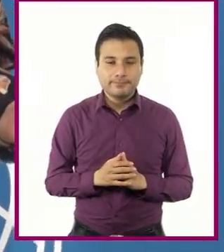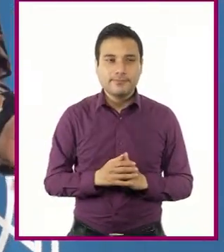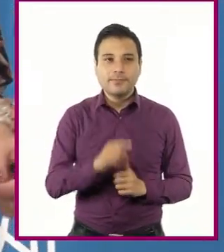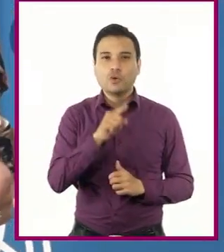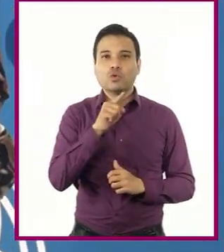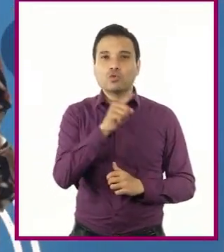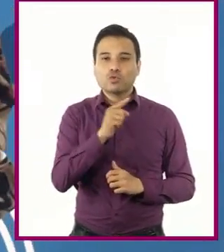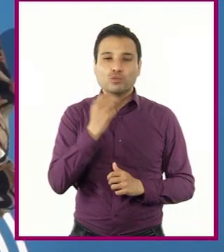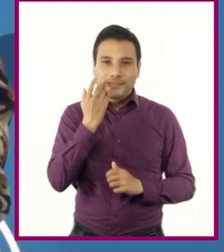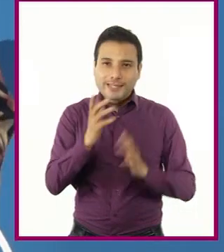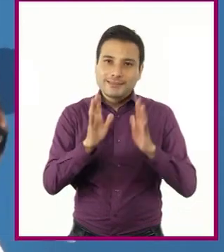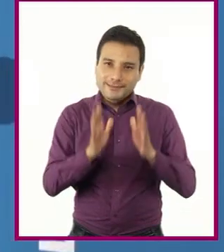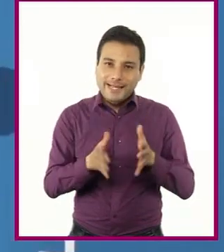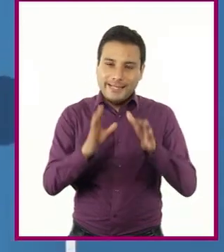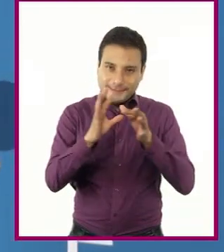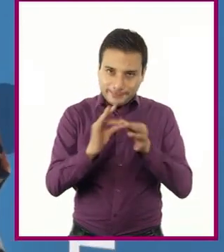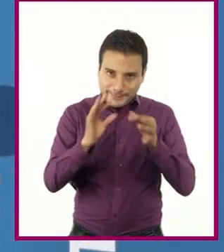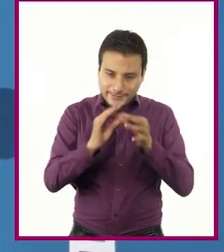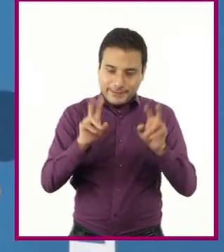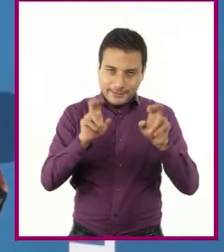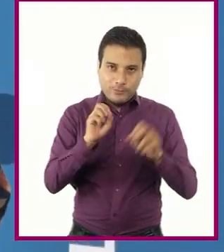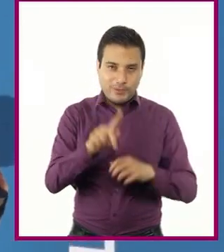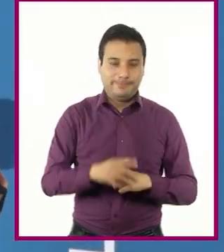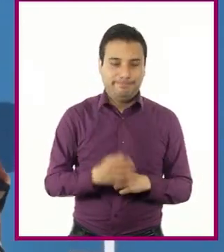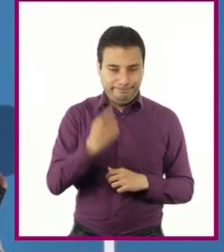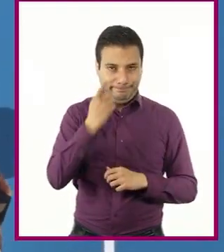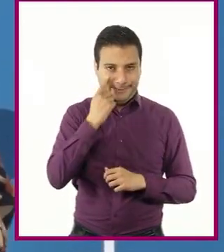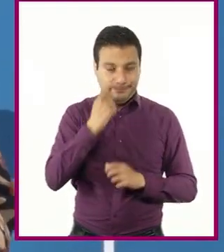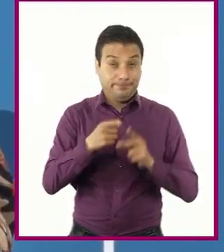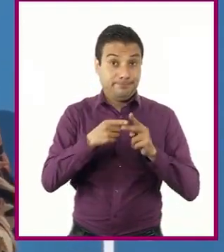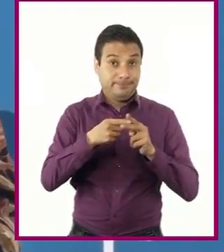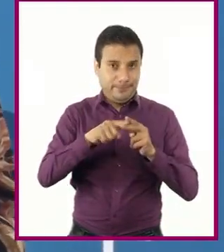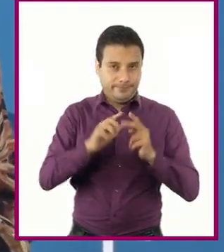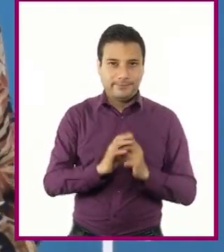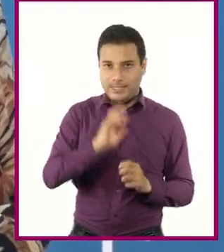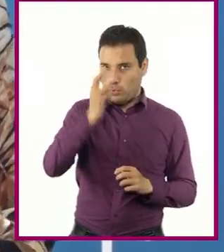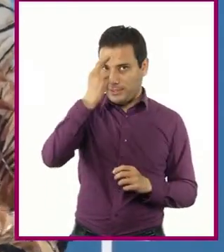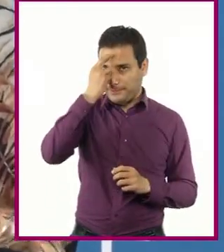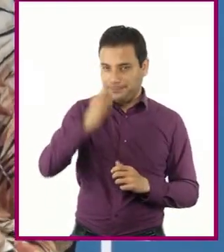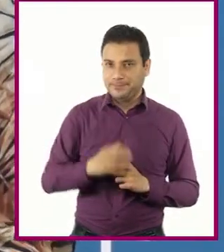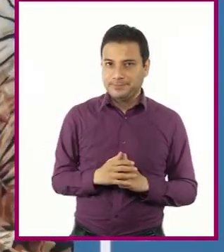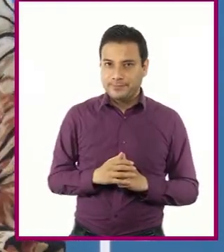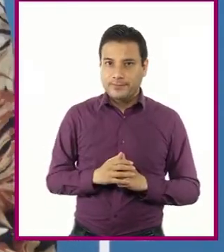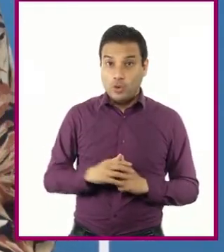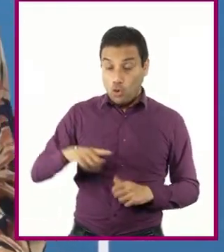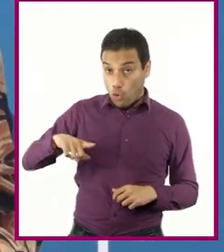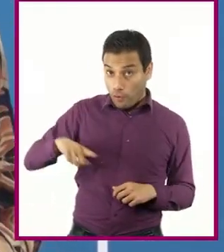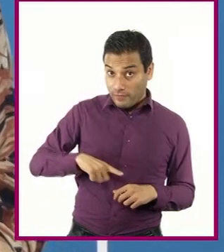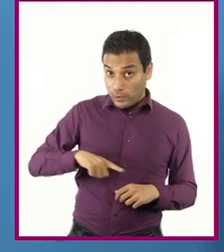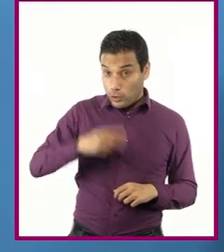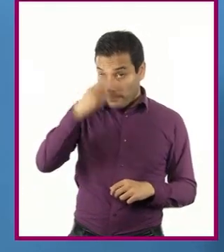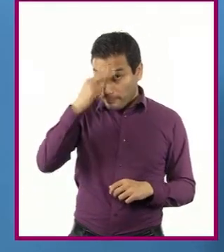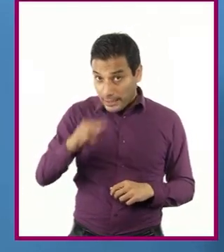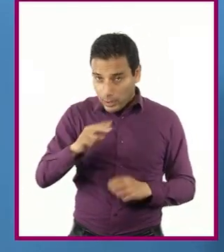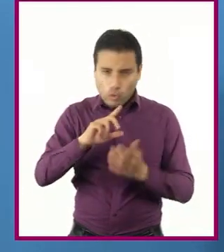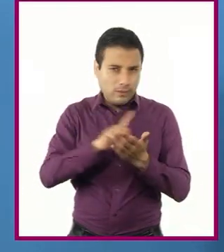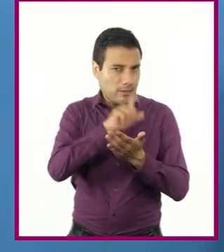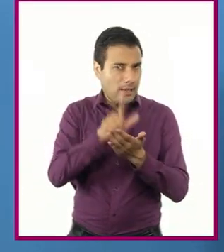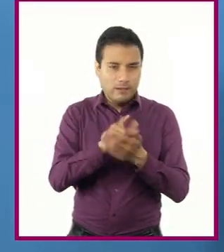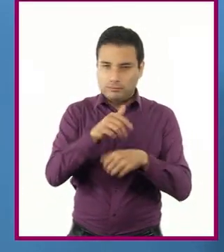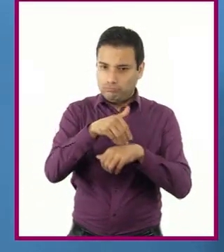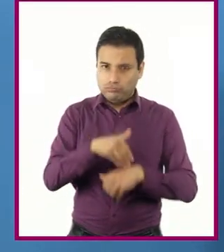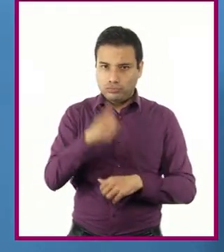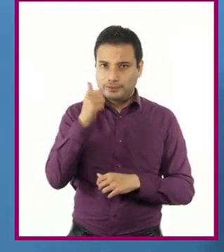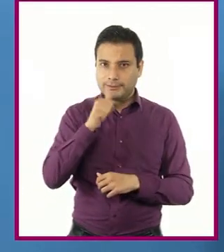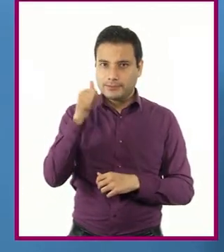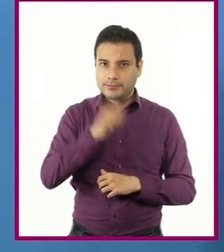lleno al tema. Vamos pues. Empecemos por recordar que el mexicano es un Estado de Derecho. ¿Te refieres